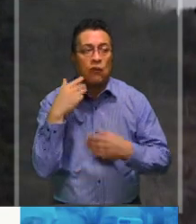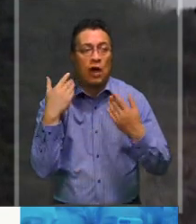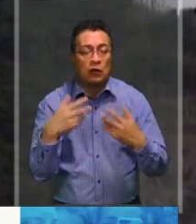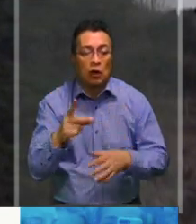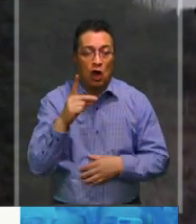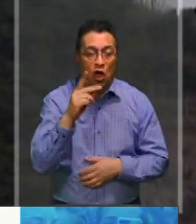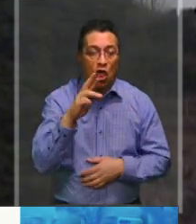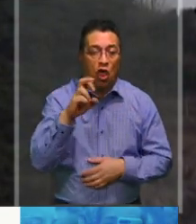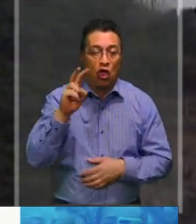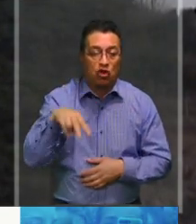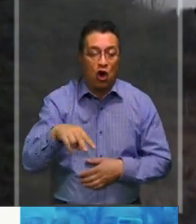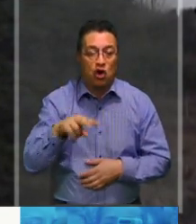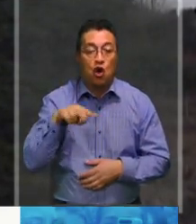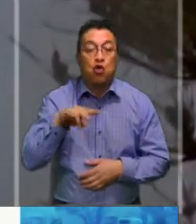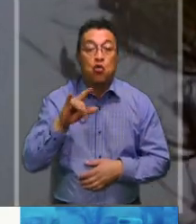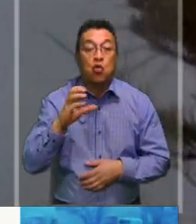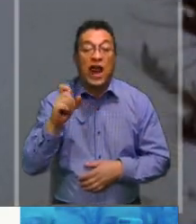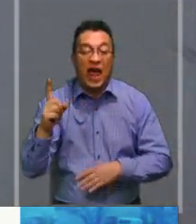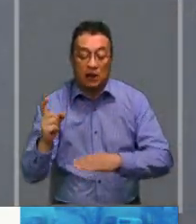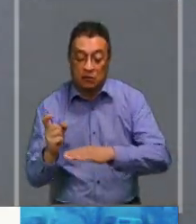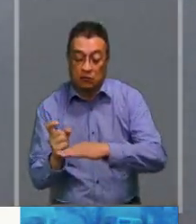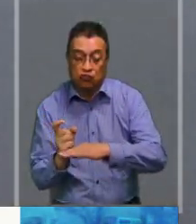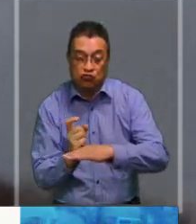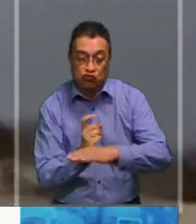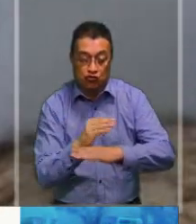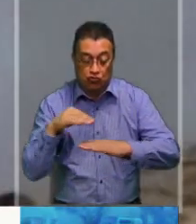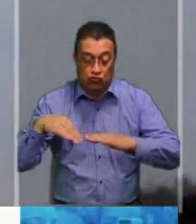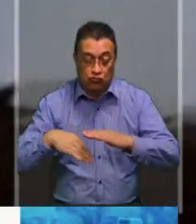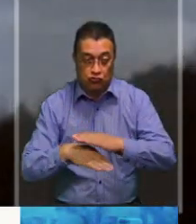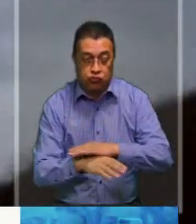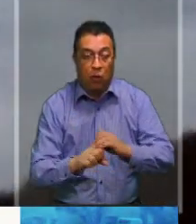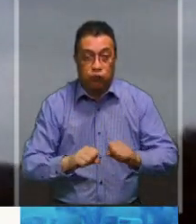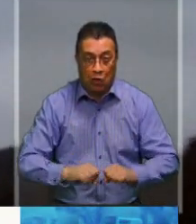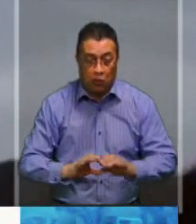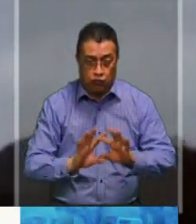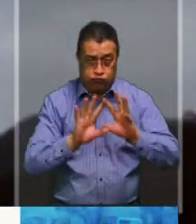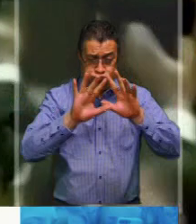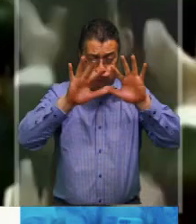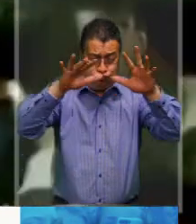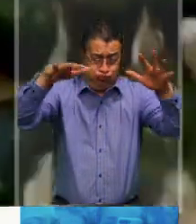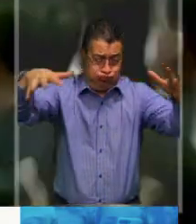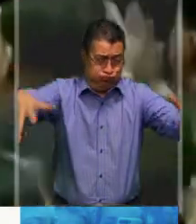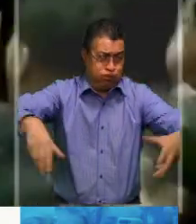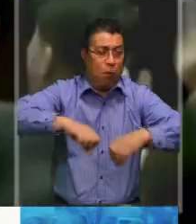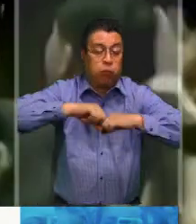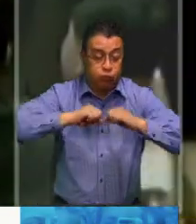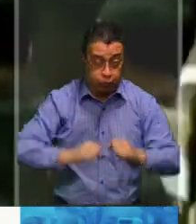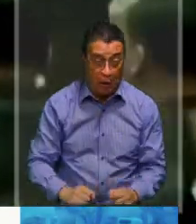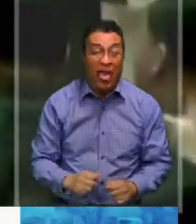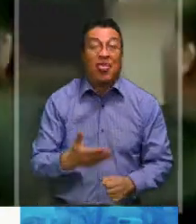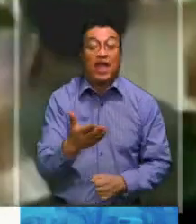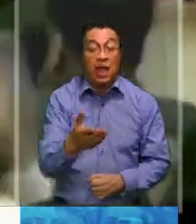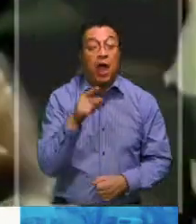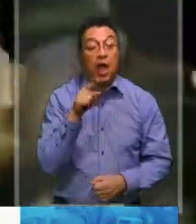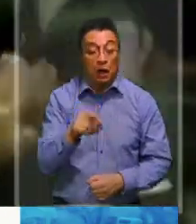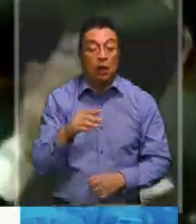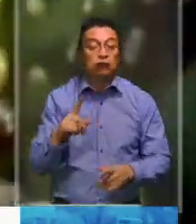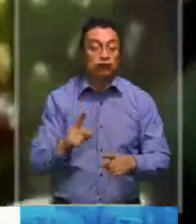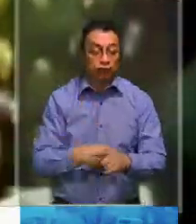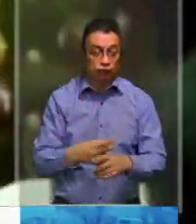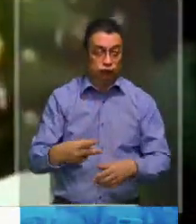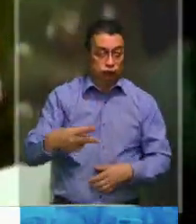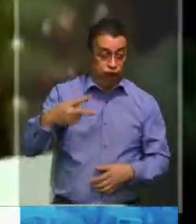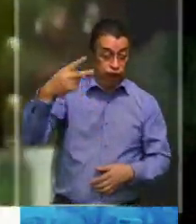de ataque nuclear submarino, capaz de provocar un tsunami radiactivo. Y este martes el líder supremo volvió a encender las alarmas